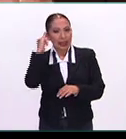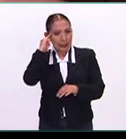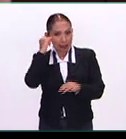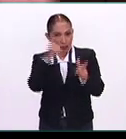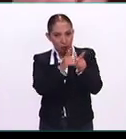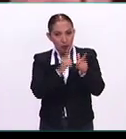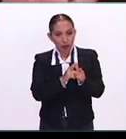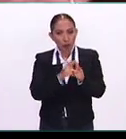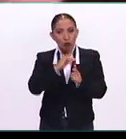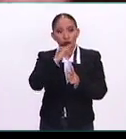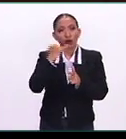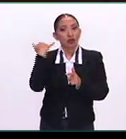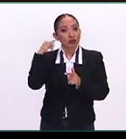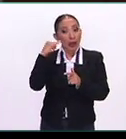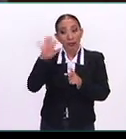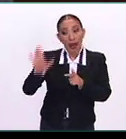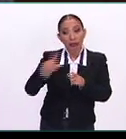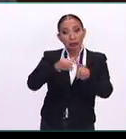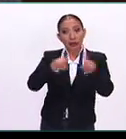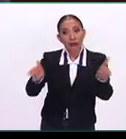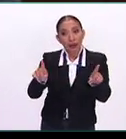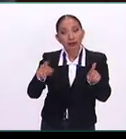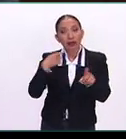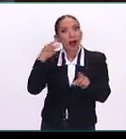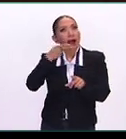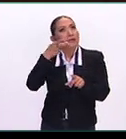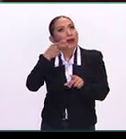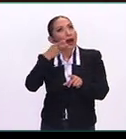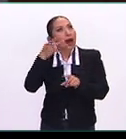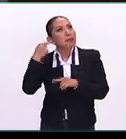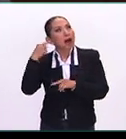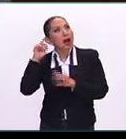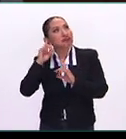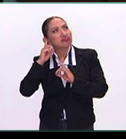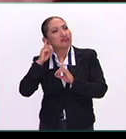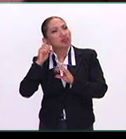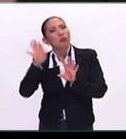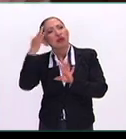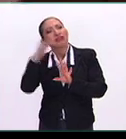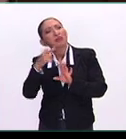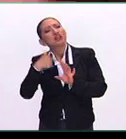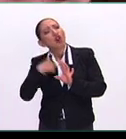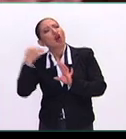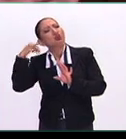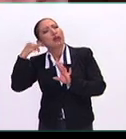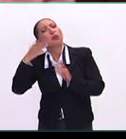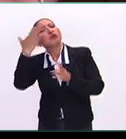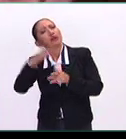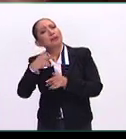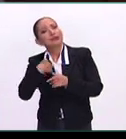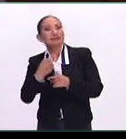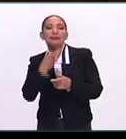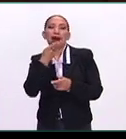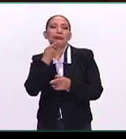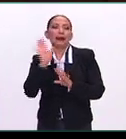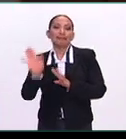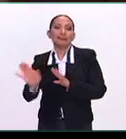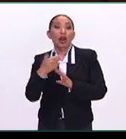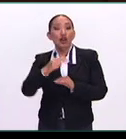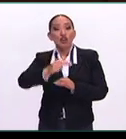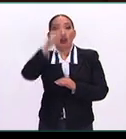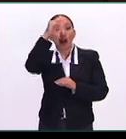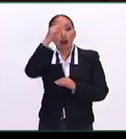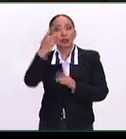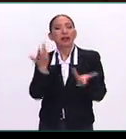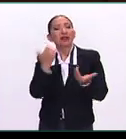los yucatecos son diferentes, hablan con su acento, así caballo, ¿cómo sabes que soy yucateco? Bueno, hasta los del norte,